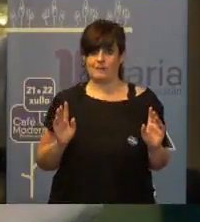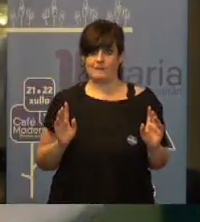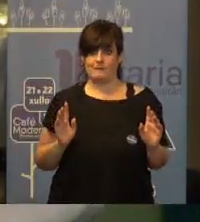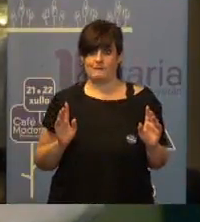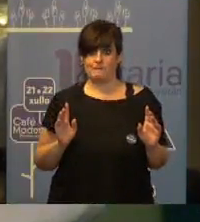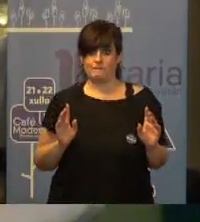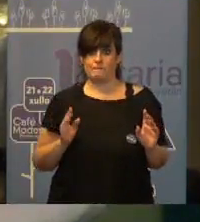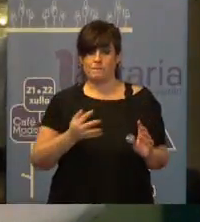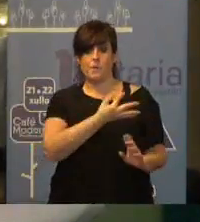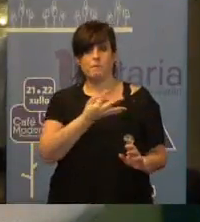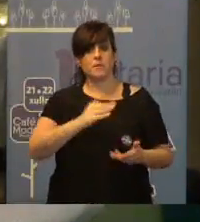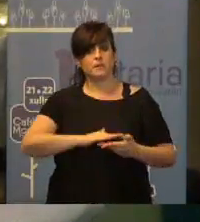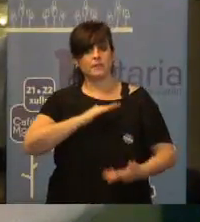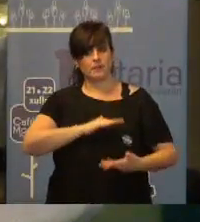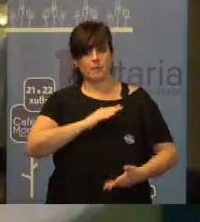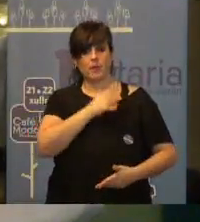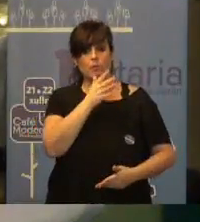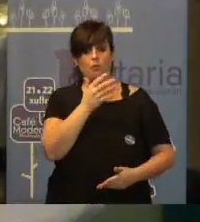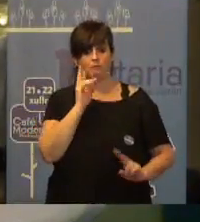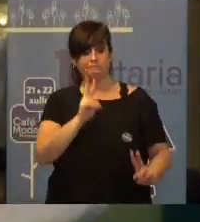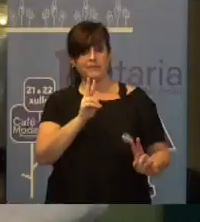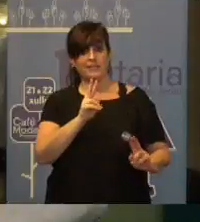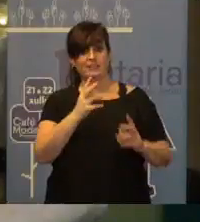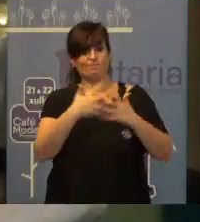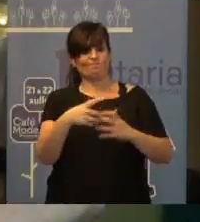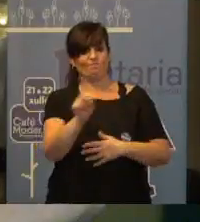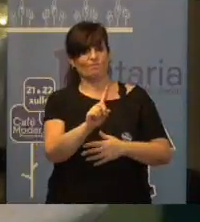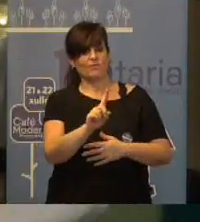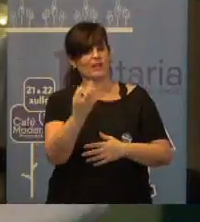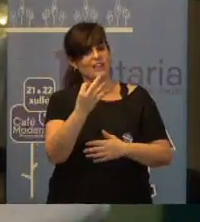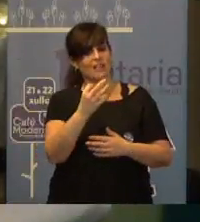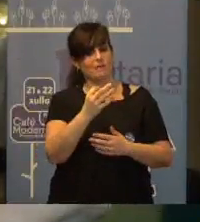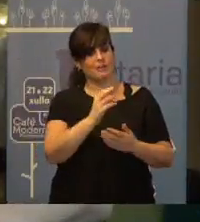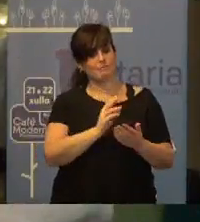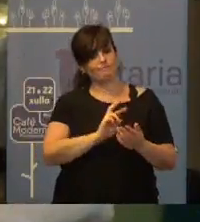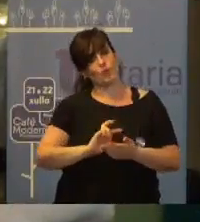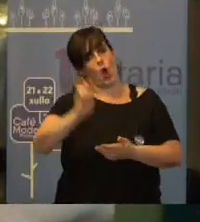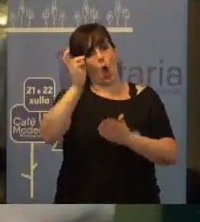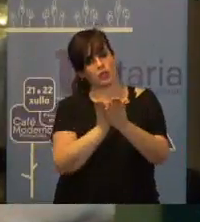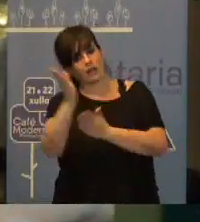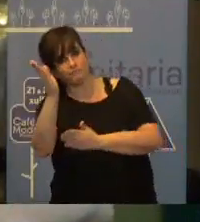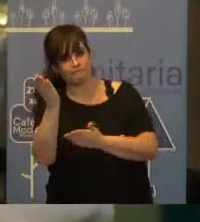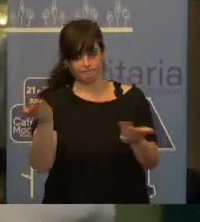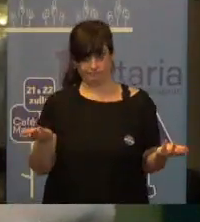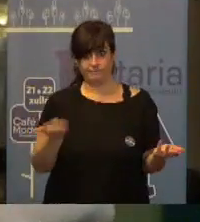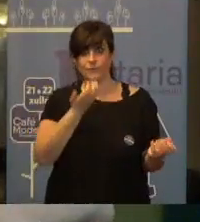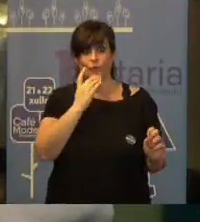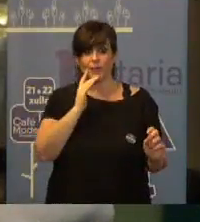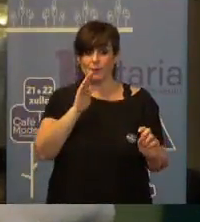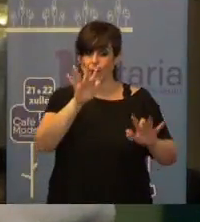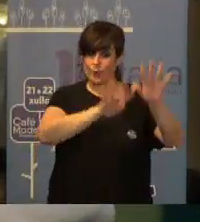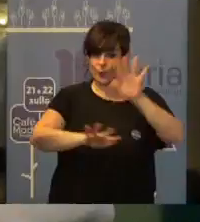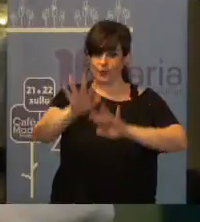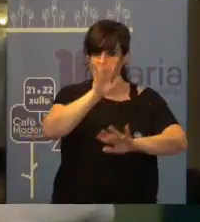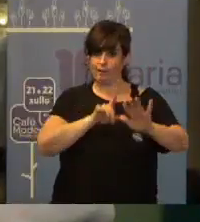ter a capacidade tamén de que cando algo non funciona hai que intentar outra cousa. Xestionar a complexidade